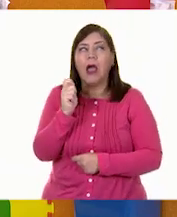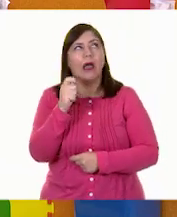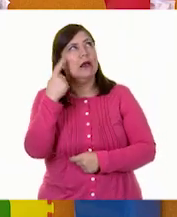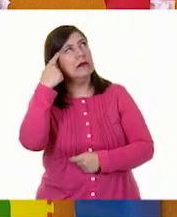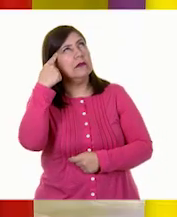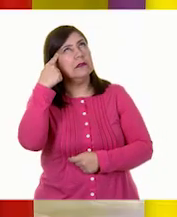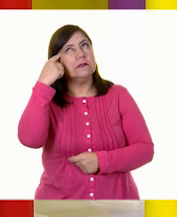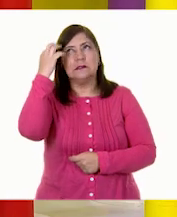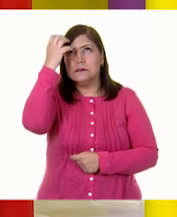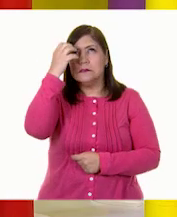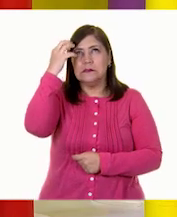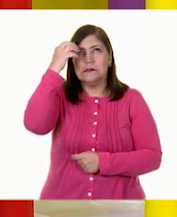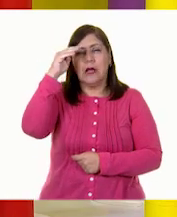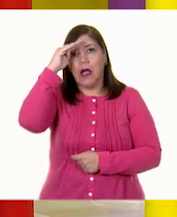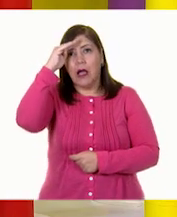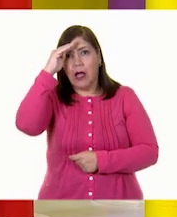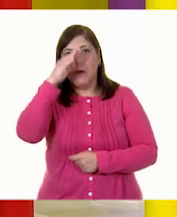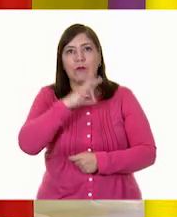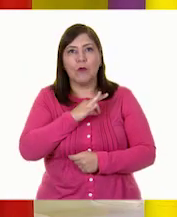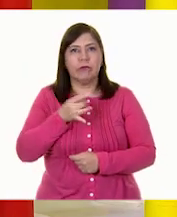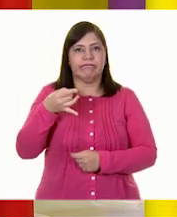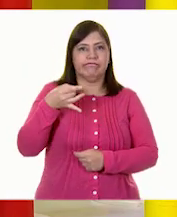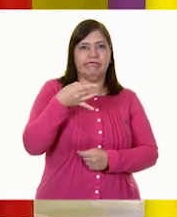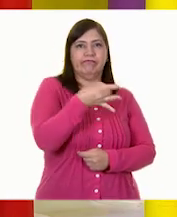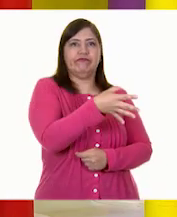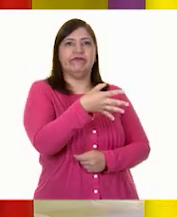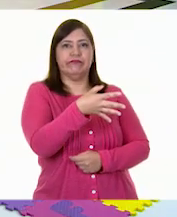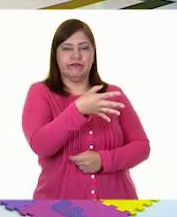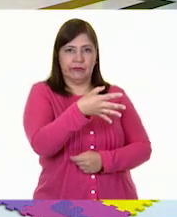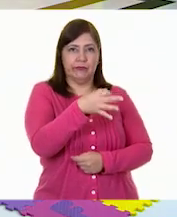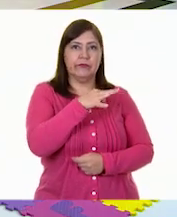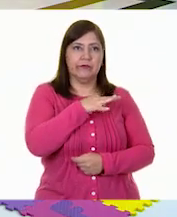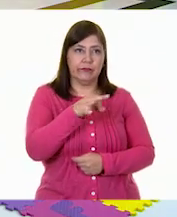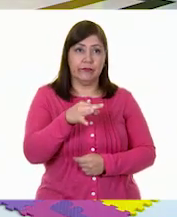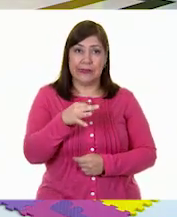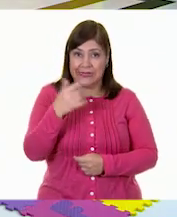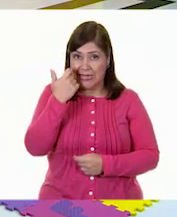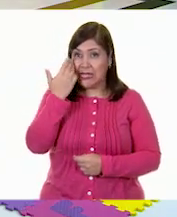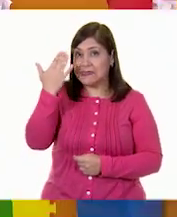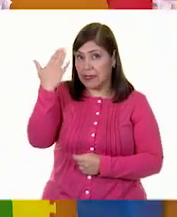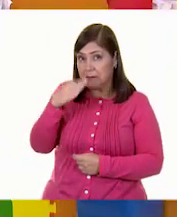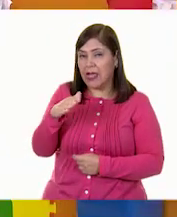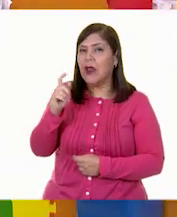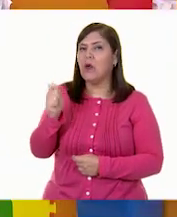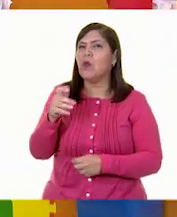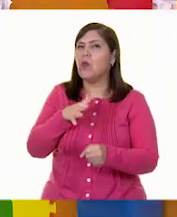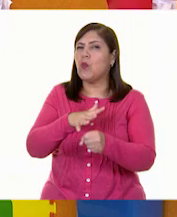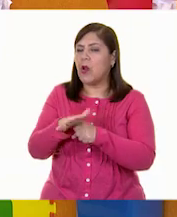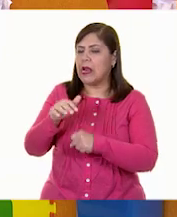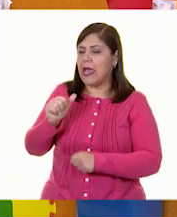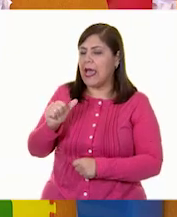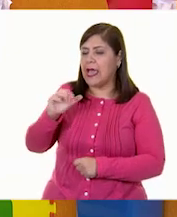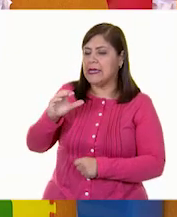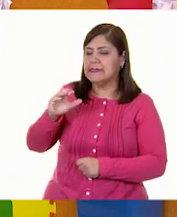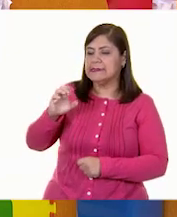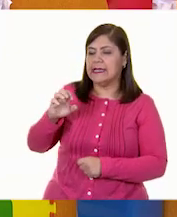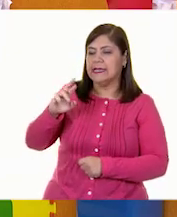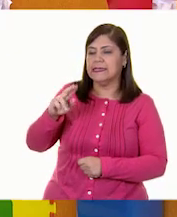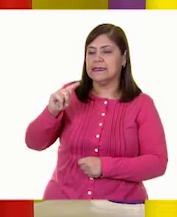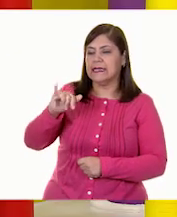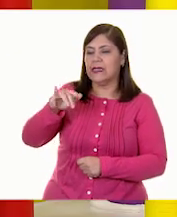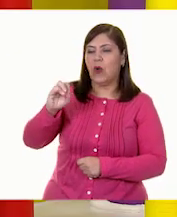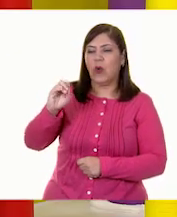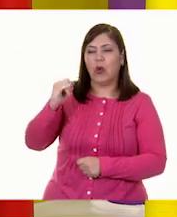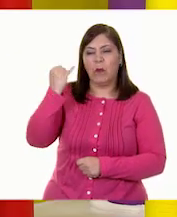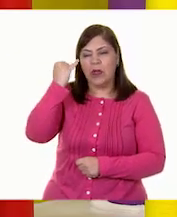resuelve. La vence. ¿Quieren saber qué acertijo le puso la Esfinge a Edipo?